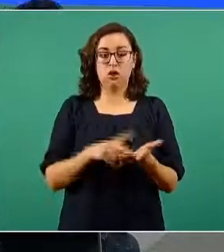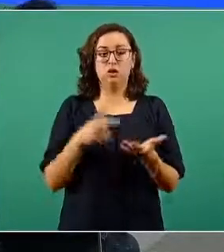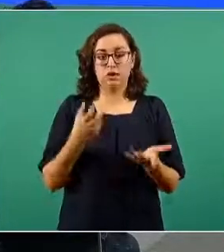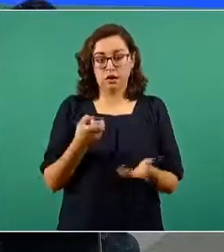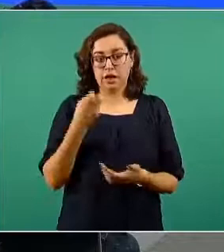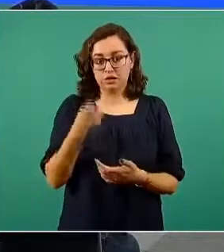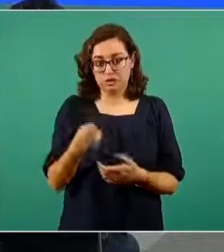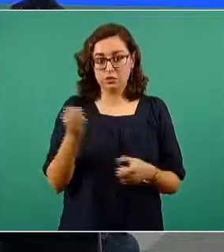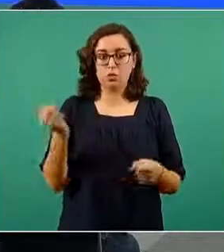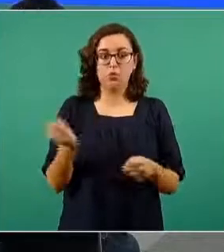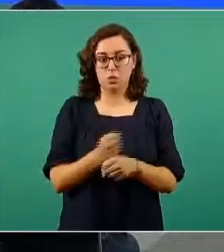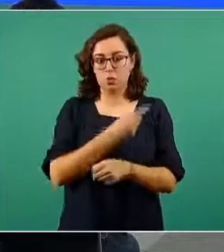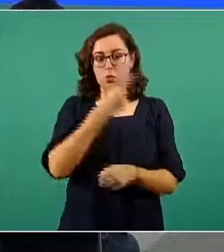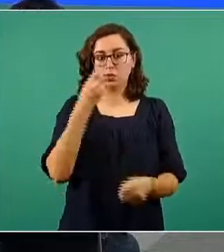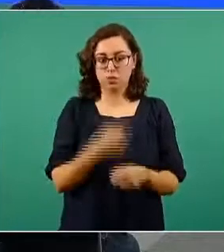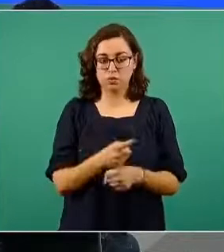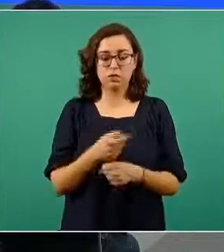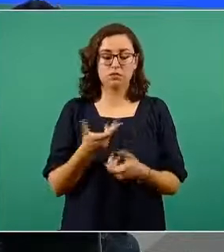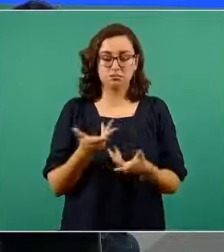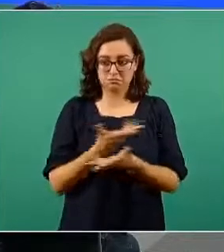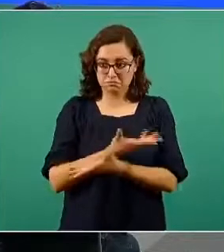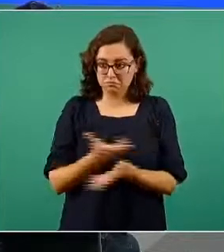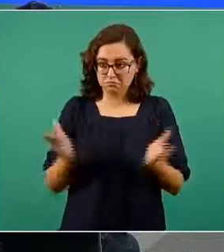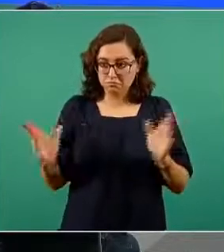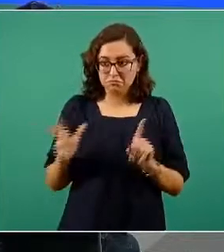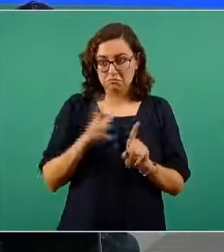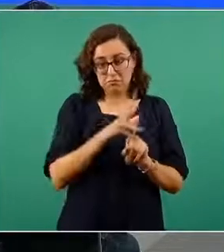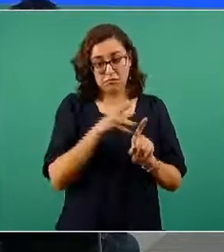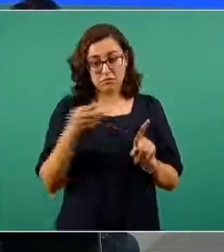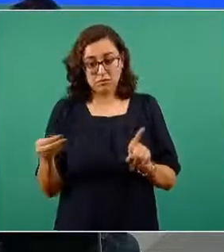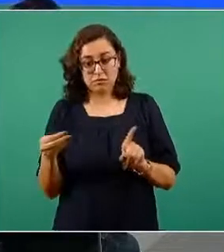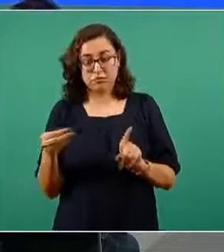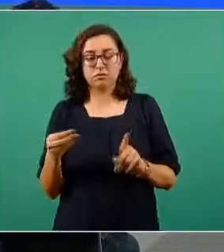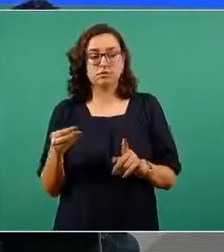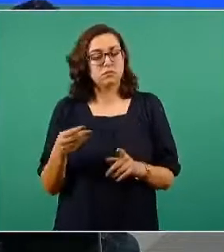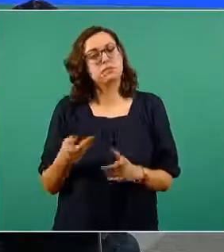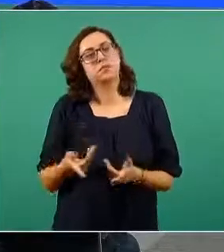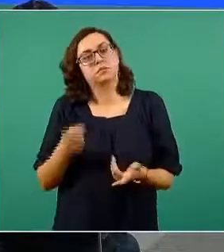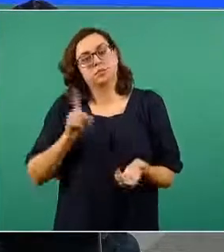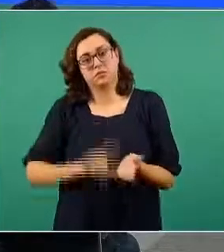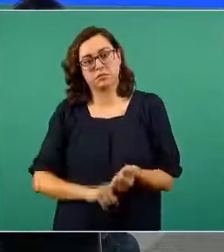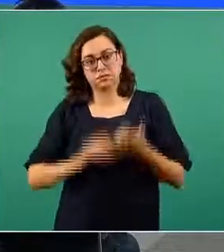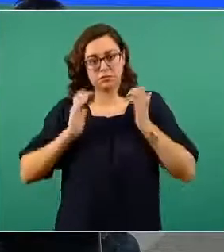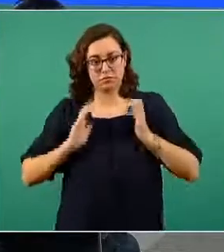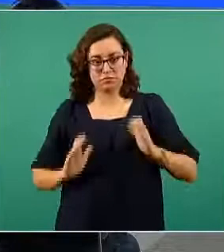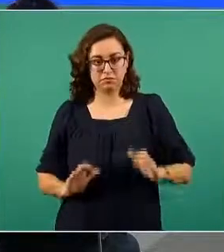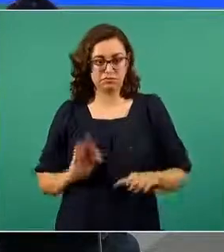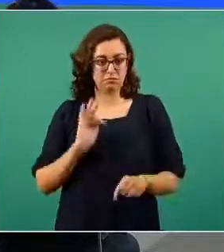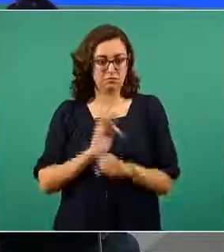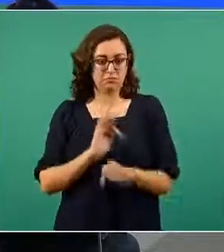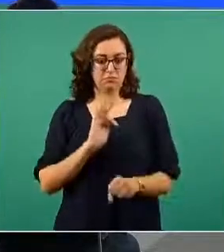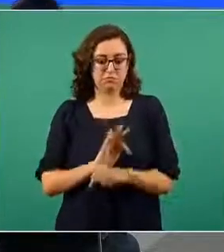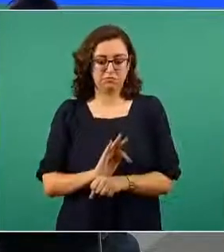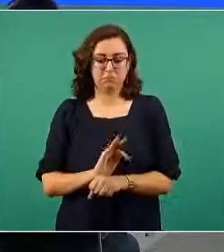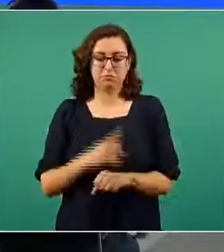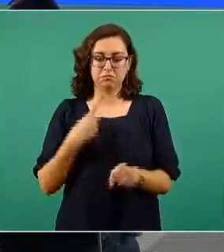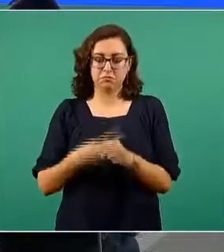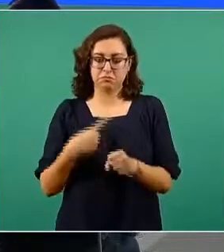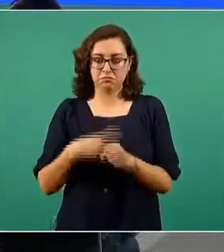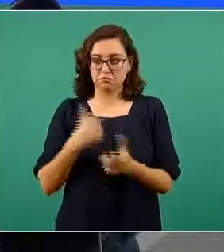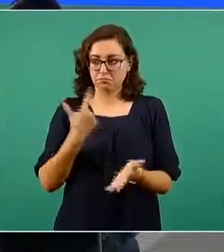entonces darles la oportunidad que de si se llegan a contagiar, la vacuna haya generado ya una protección que no permita que